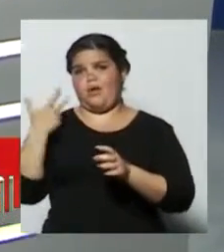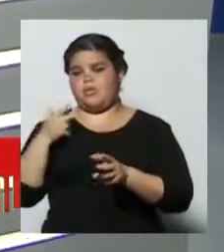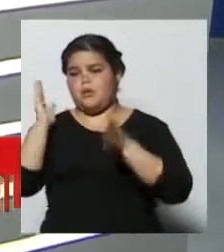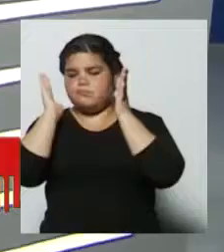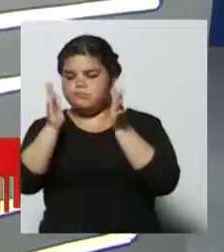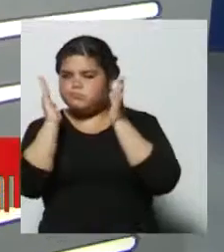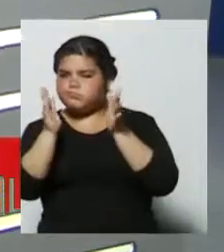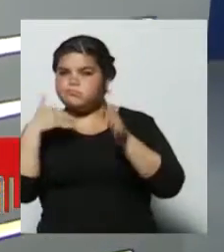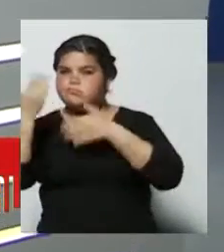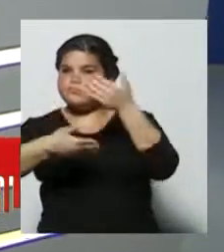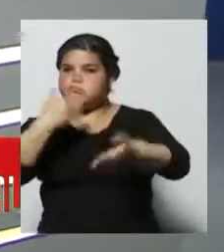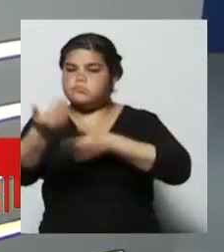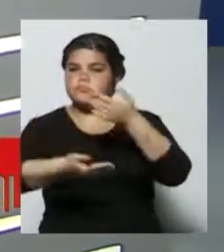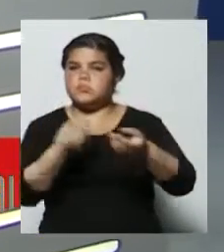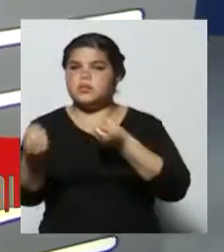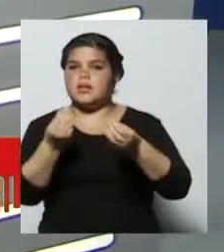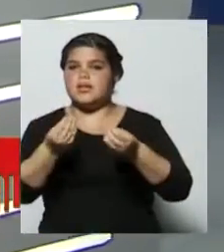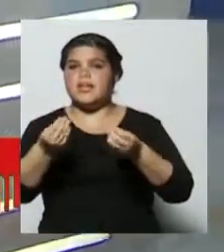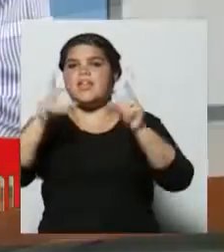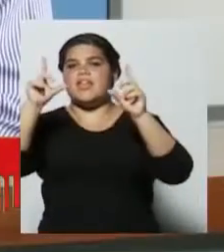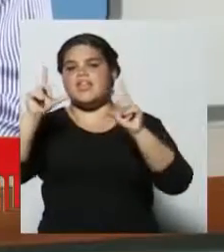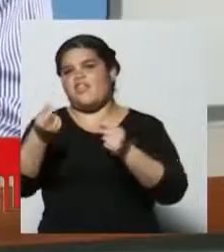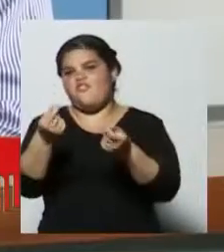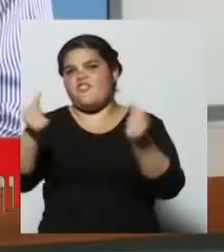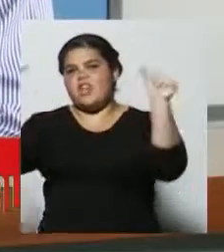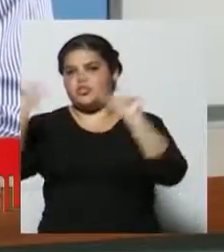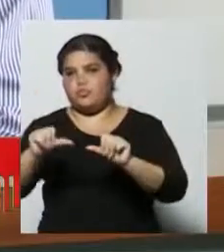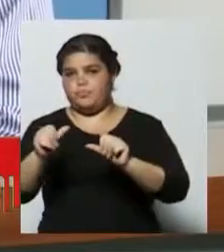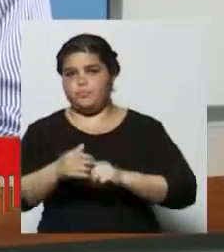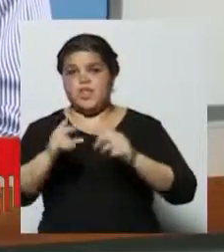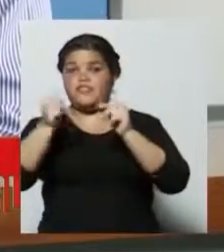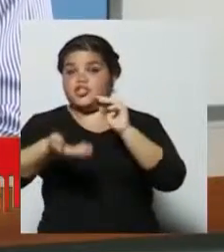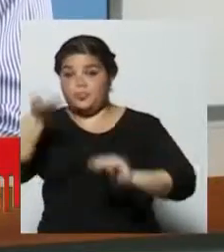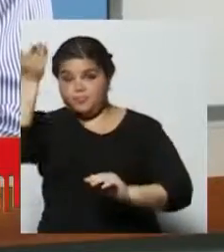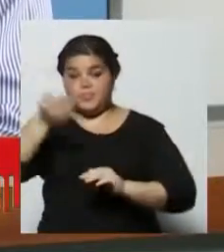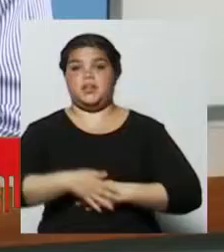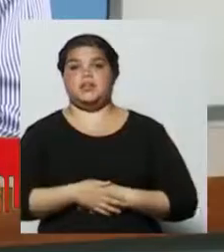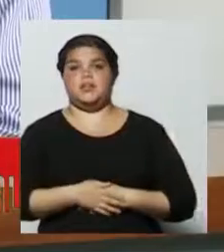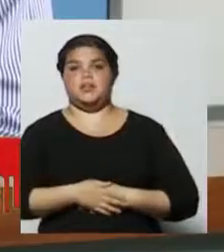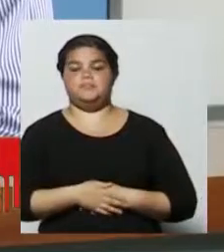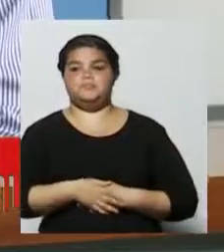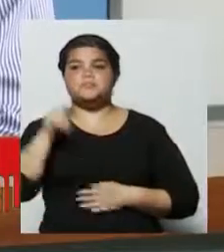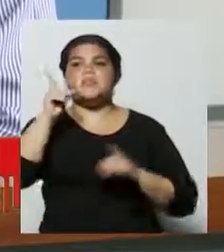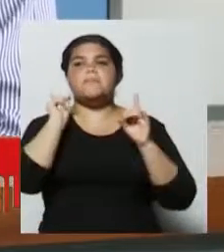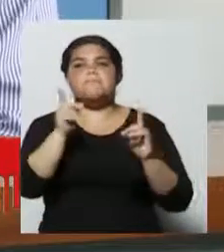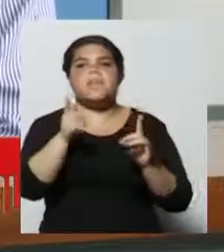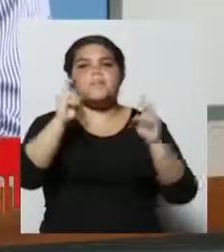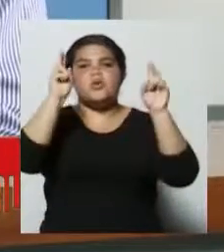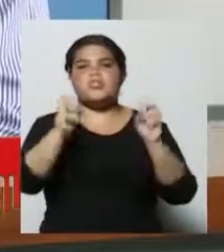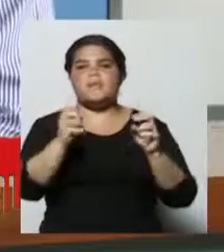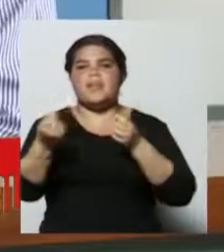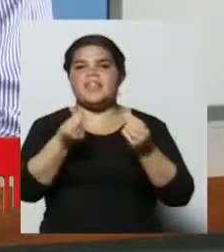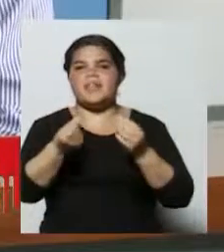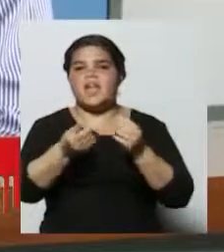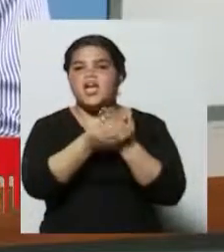efectivo en términos quizás de bajar la inflación, pero no de bajar la pobreza, ¿no? Claro. Obviamente ahí no estamos hablando del costo social. Esta literatura suele dejar de